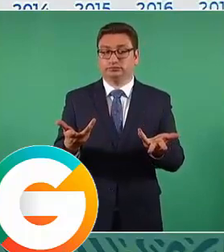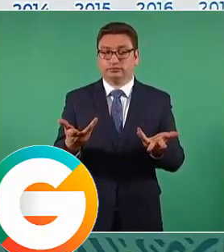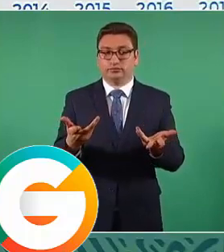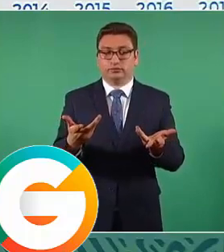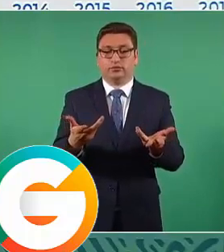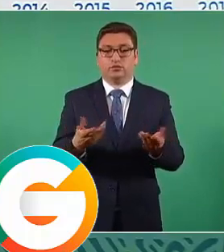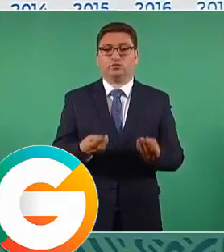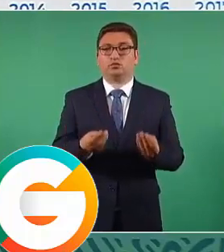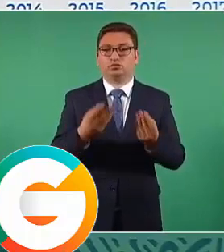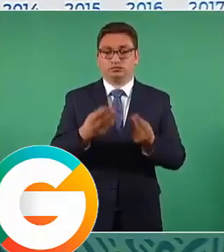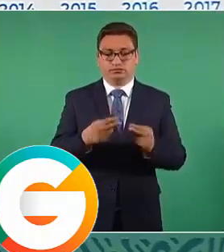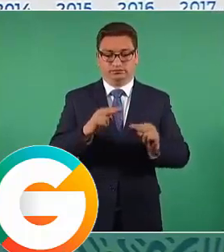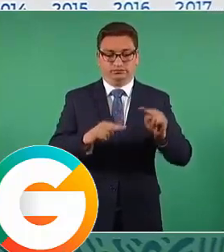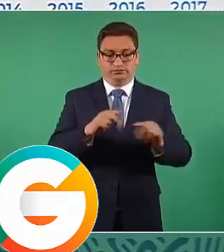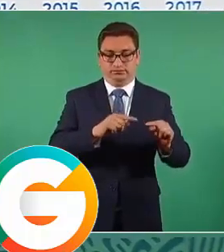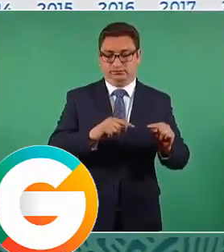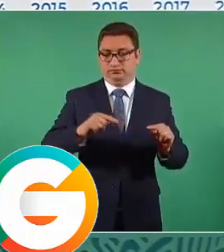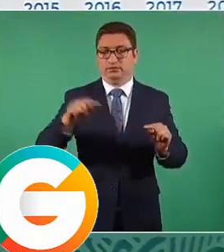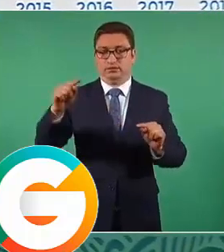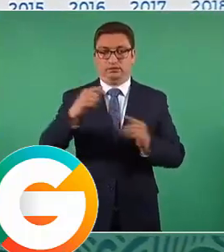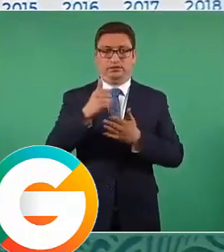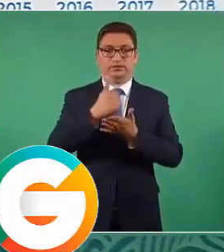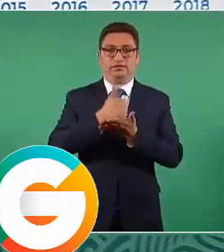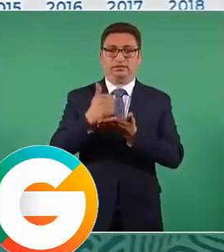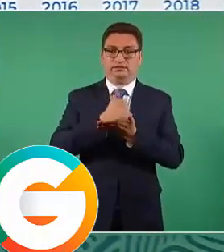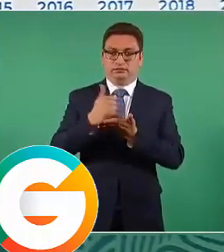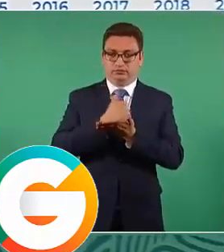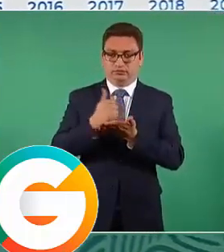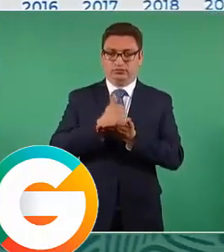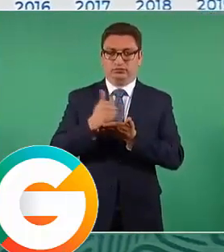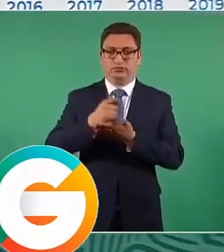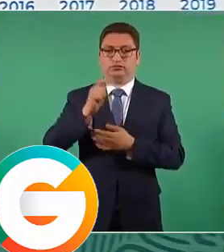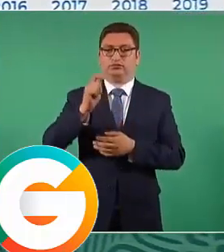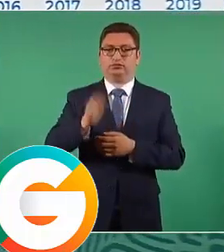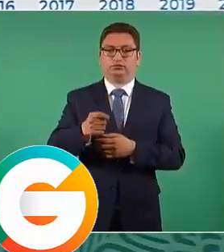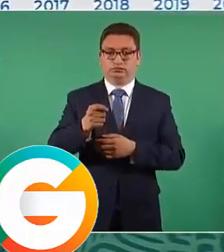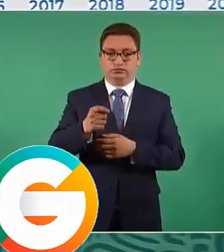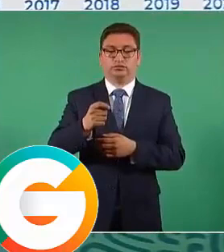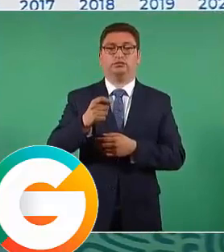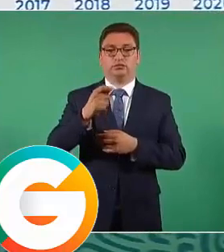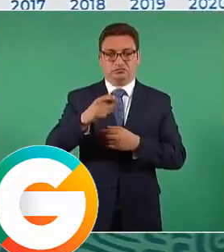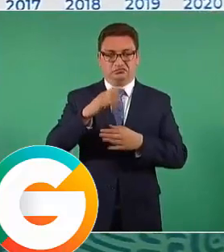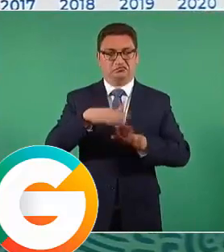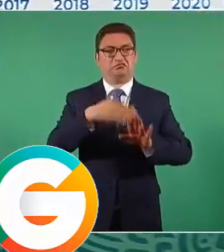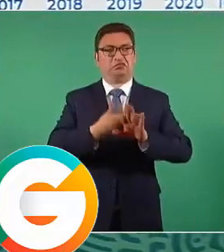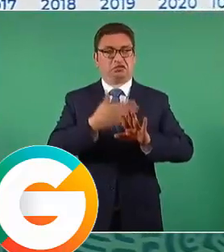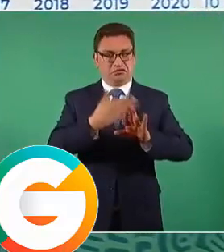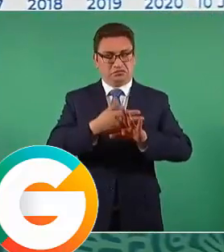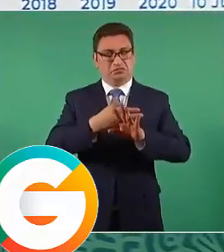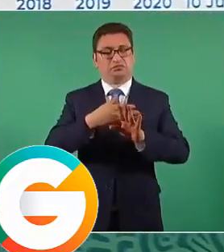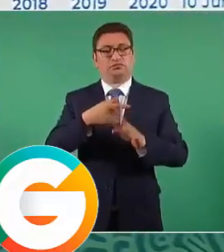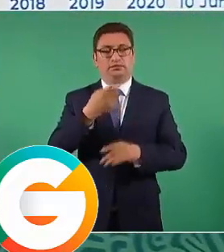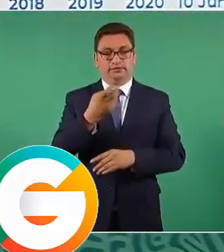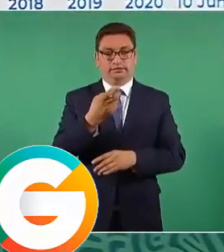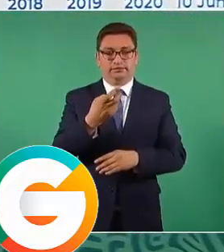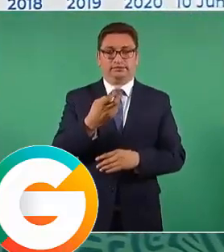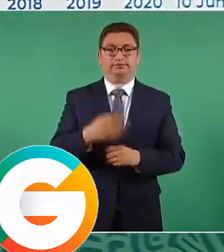Estas son las azules, son las agresiones que se dieron.